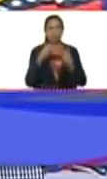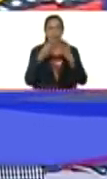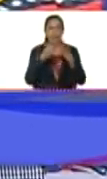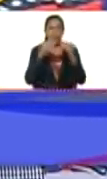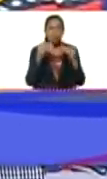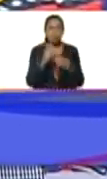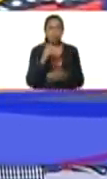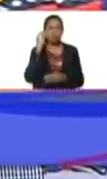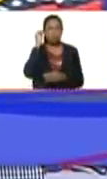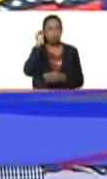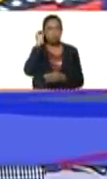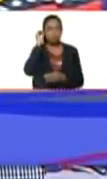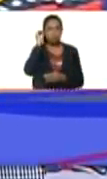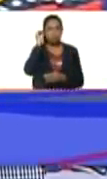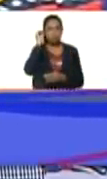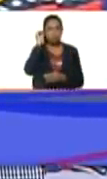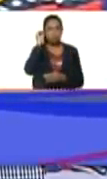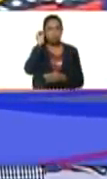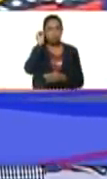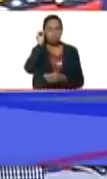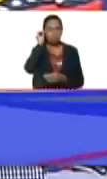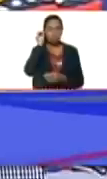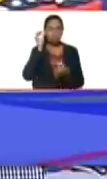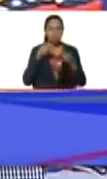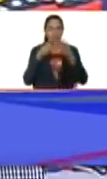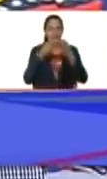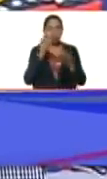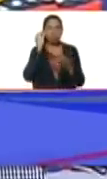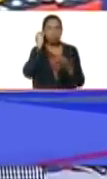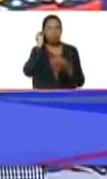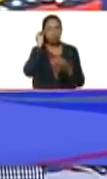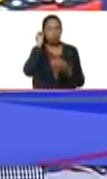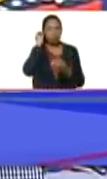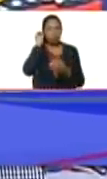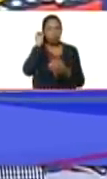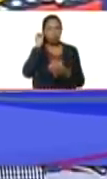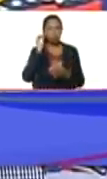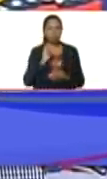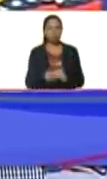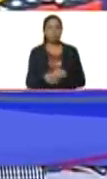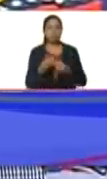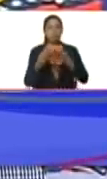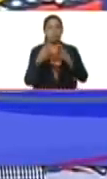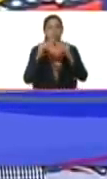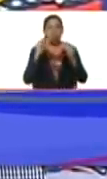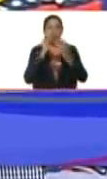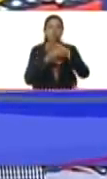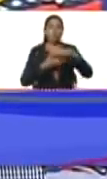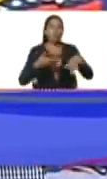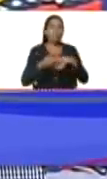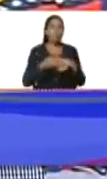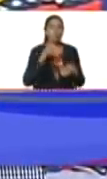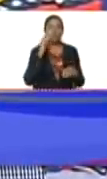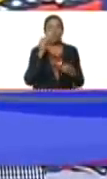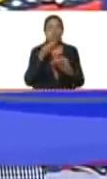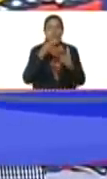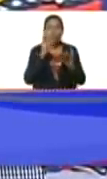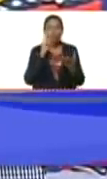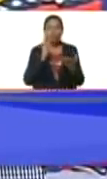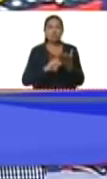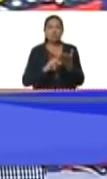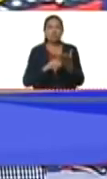todo. Cuéntame el día a día. Cuéntame la conformación. Cuéntame los problemas. Cuéntame la verdad. Con